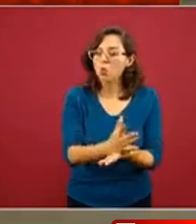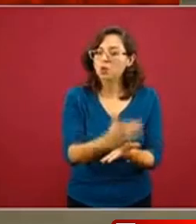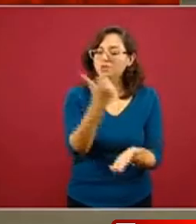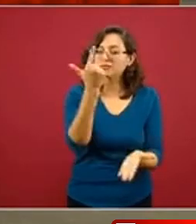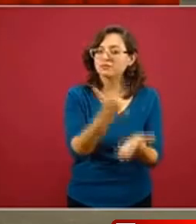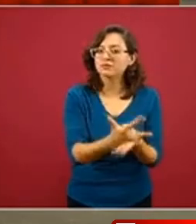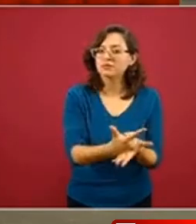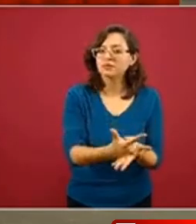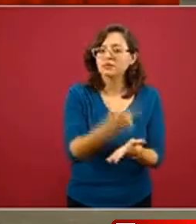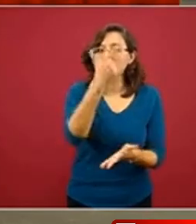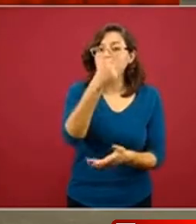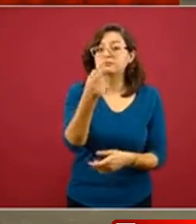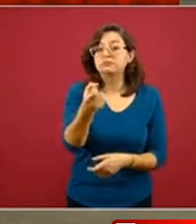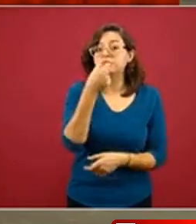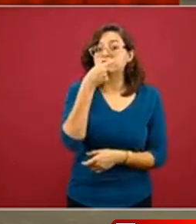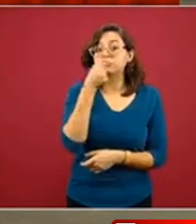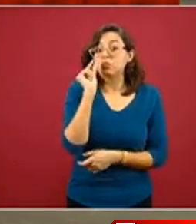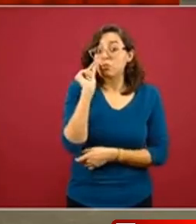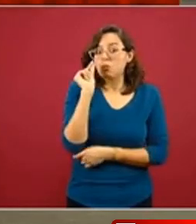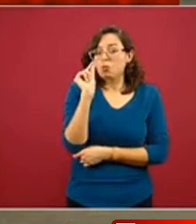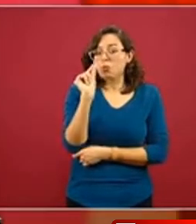y a dosis bajas